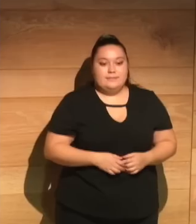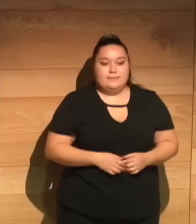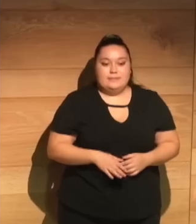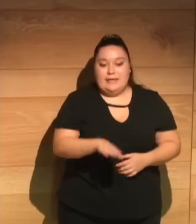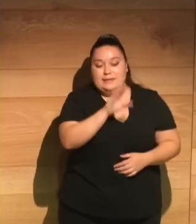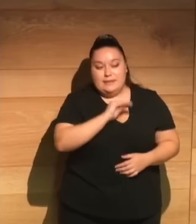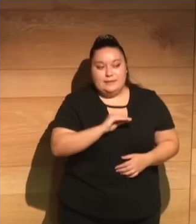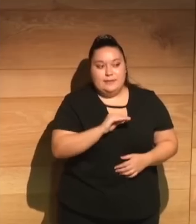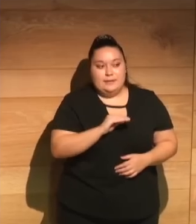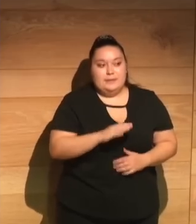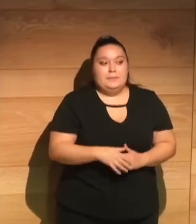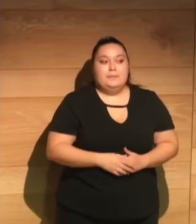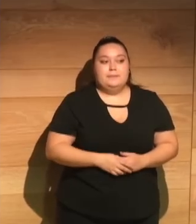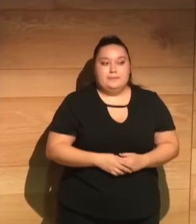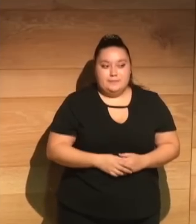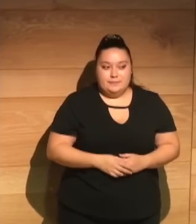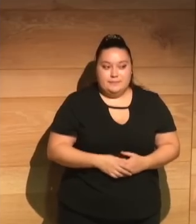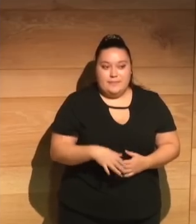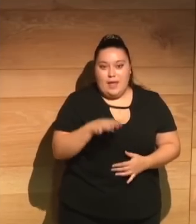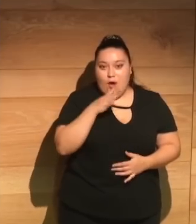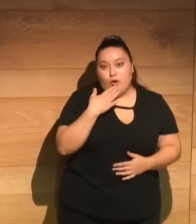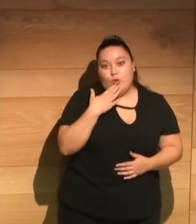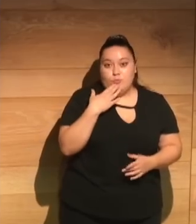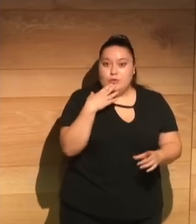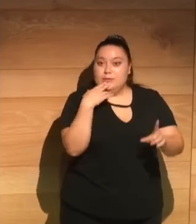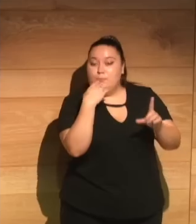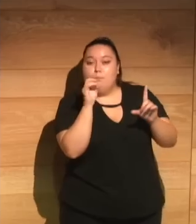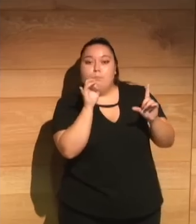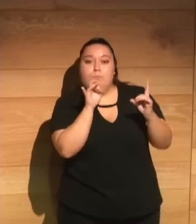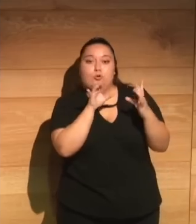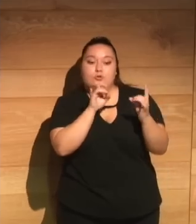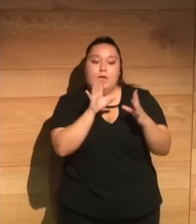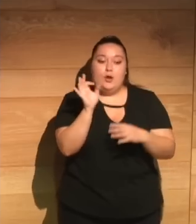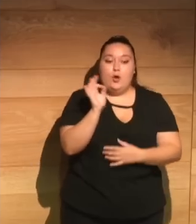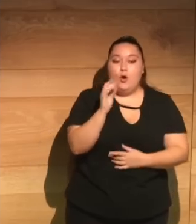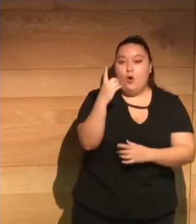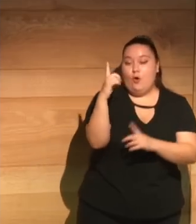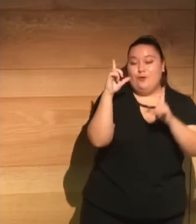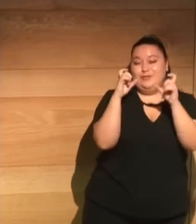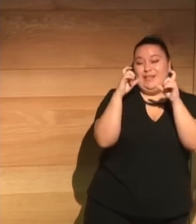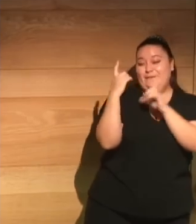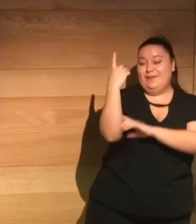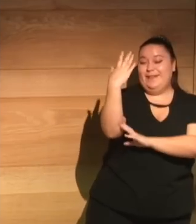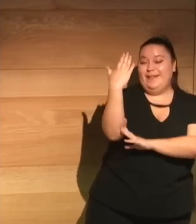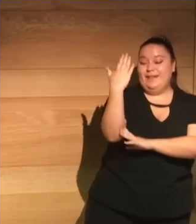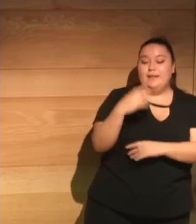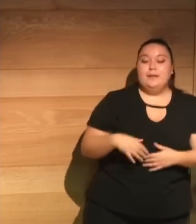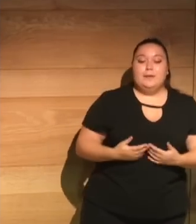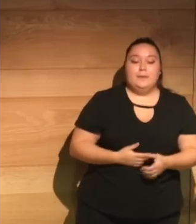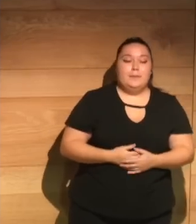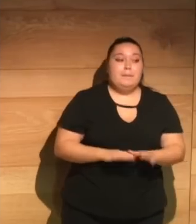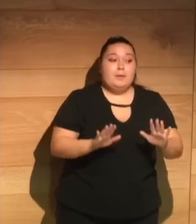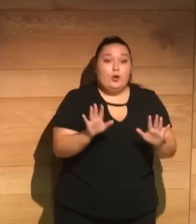quedar y se pueda llevar a su casa. Ahora sería una postal o un selfie con una persona que te encuentras por la calle, pero en